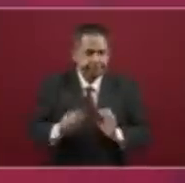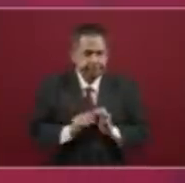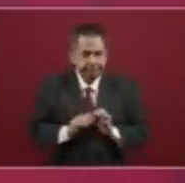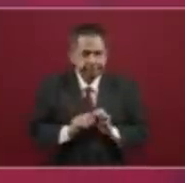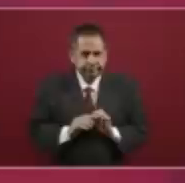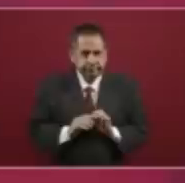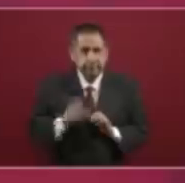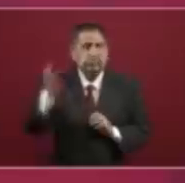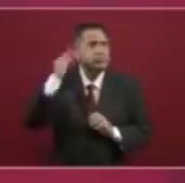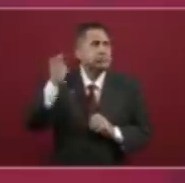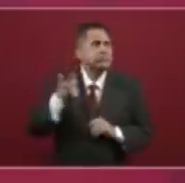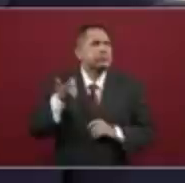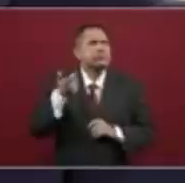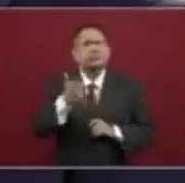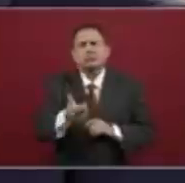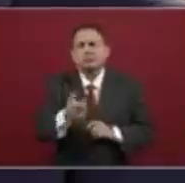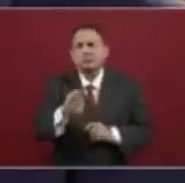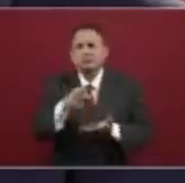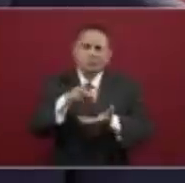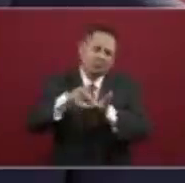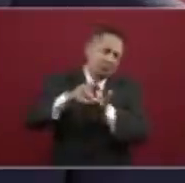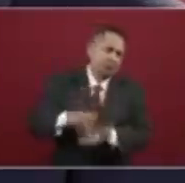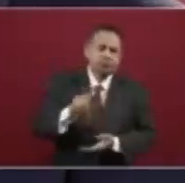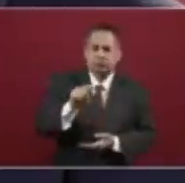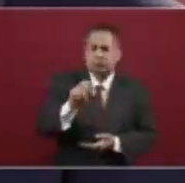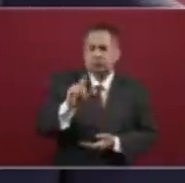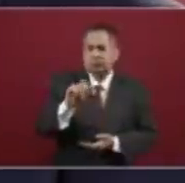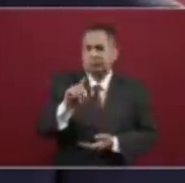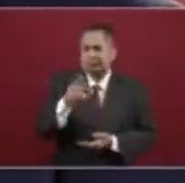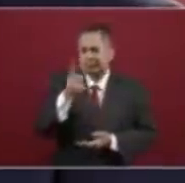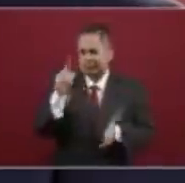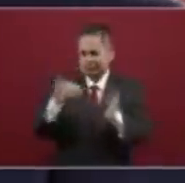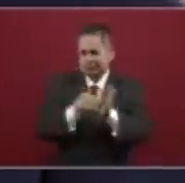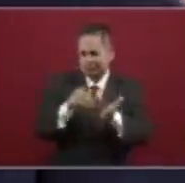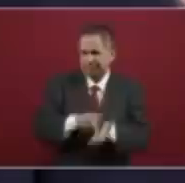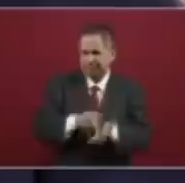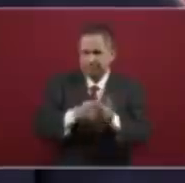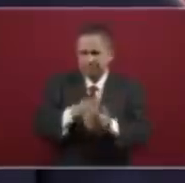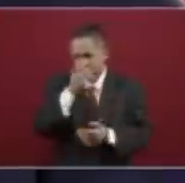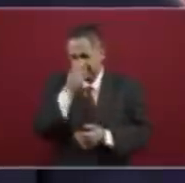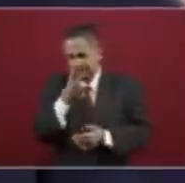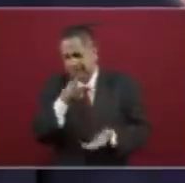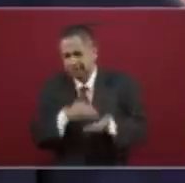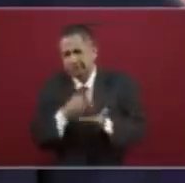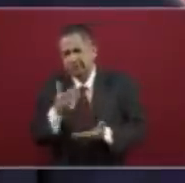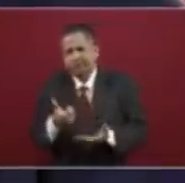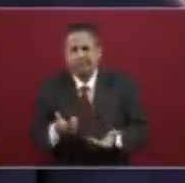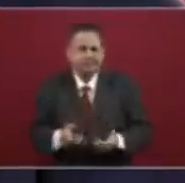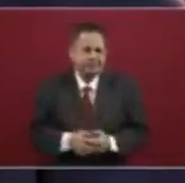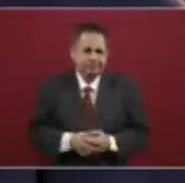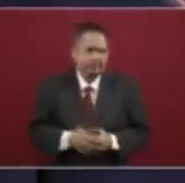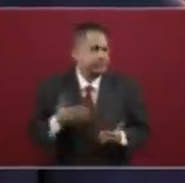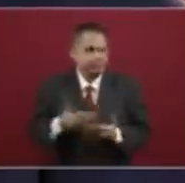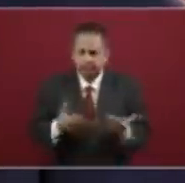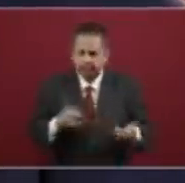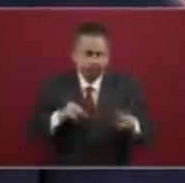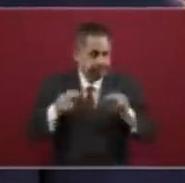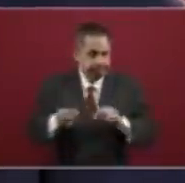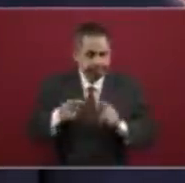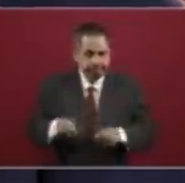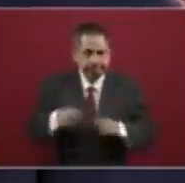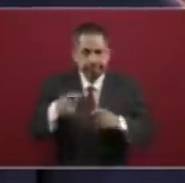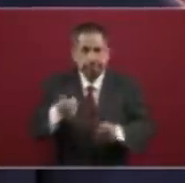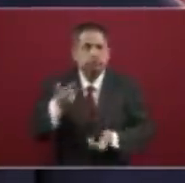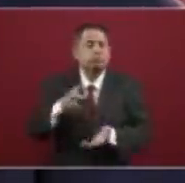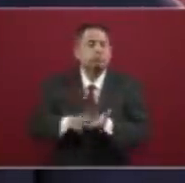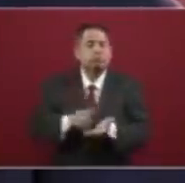estaban pagando la tonelada de maíz a 3,000 pesos. Ahora el